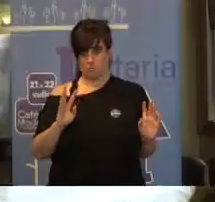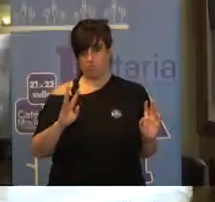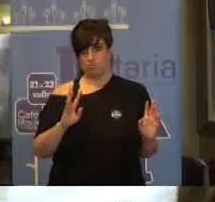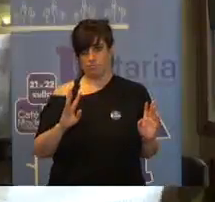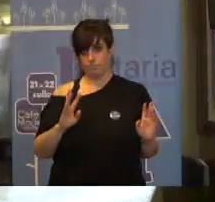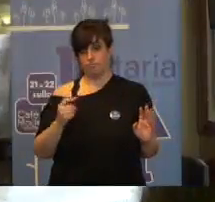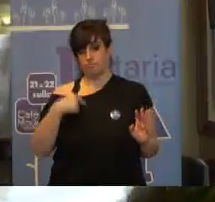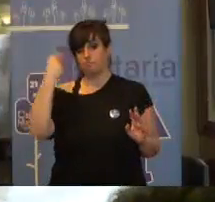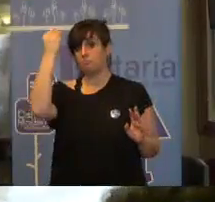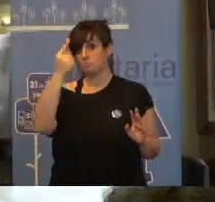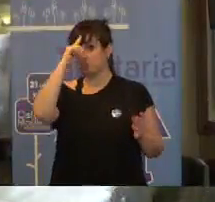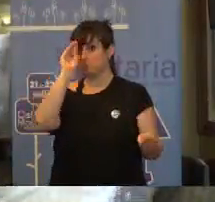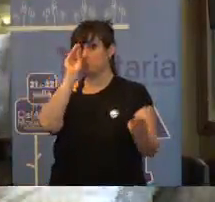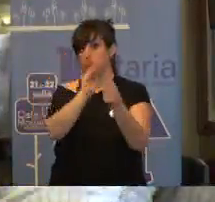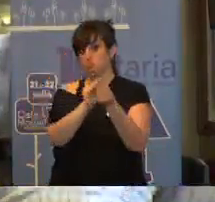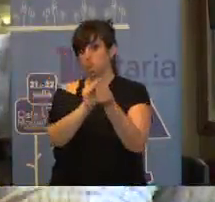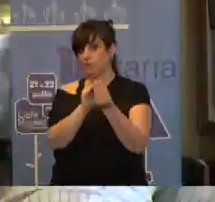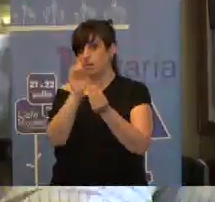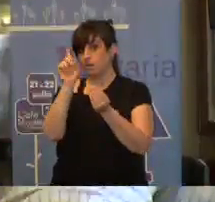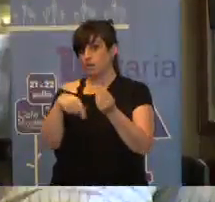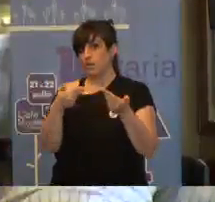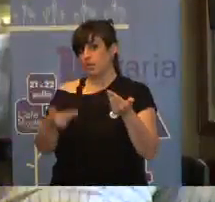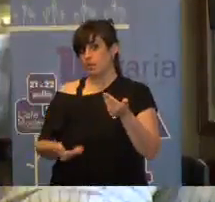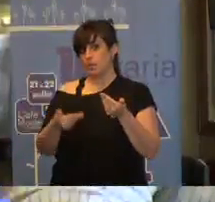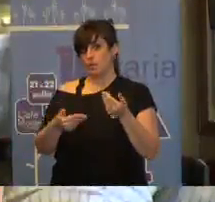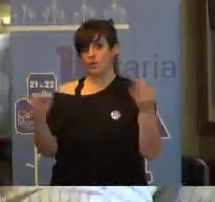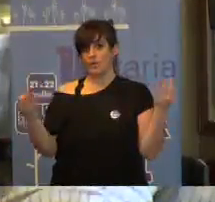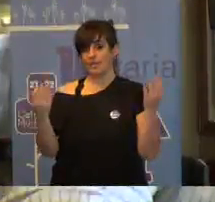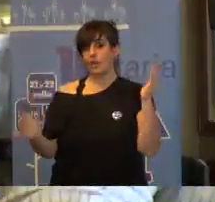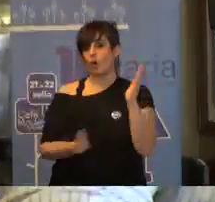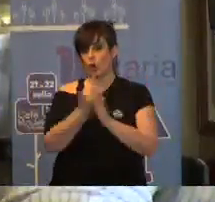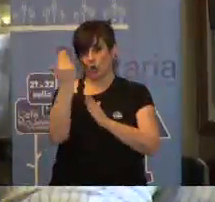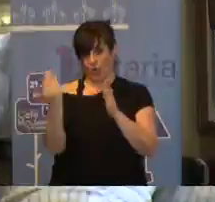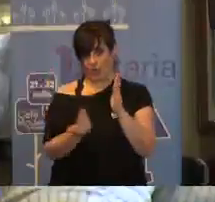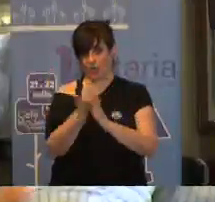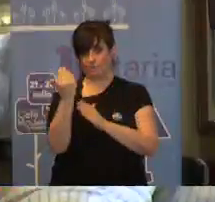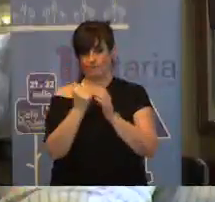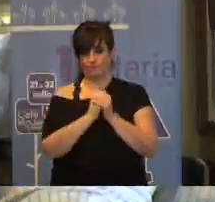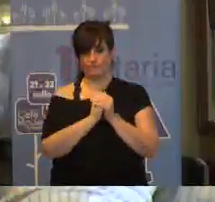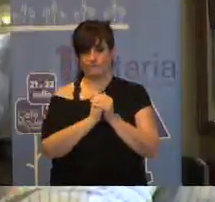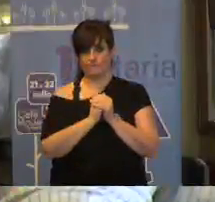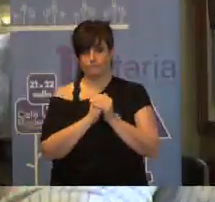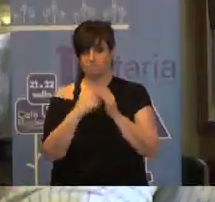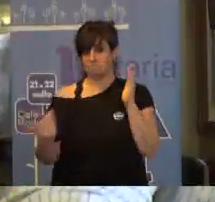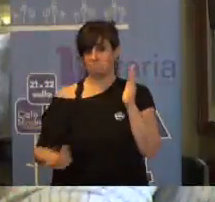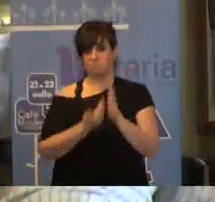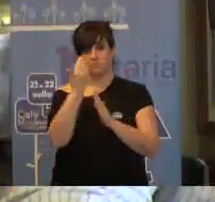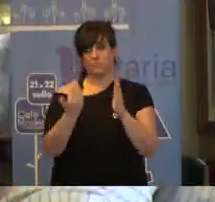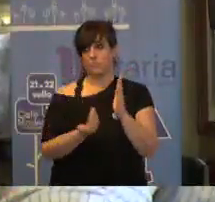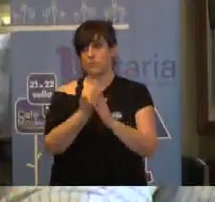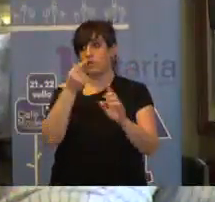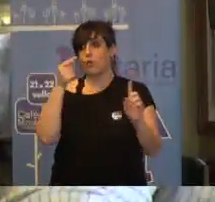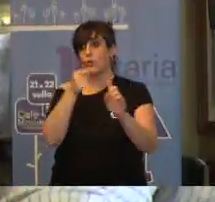sentido sería importante facer unha xornada para mostrar as nosas